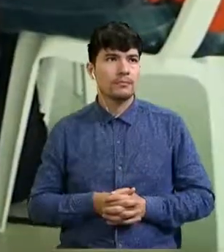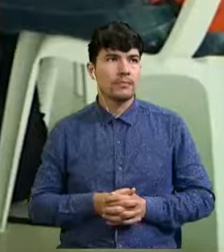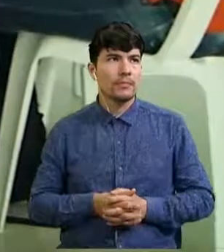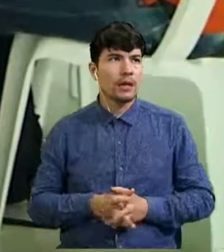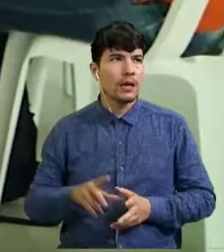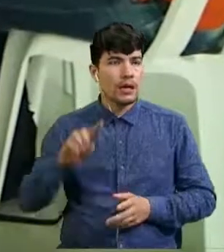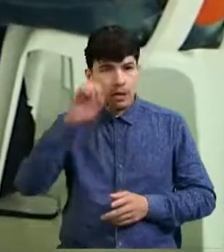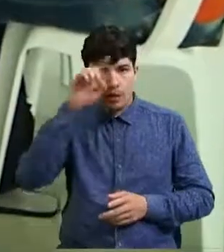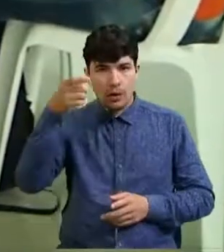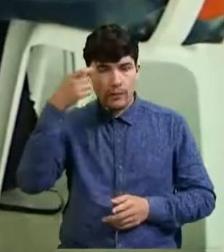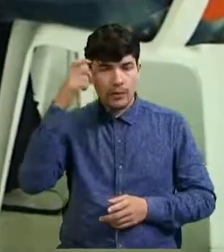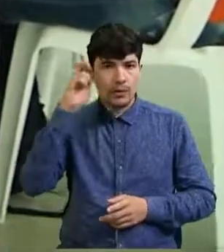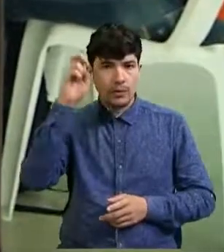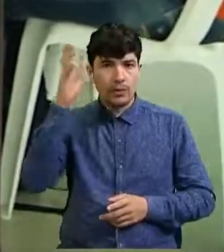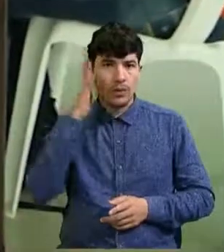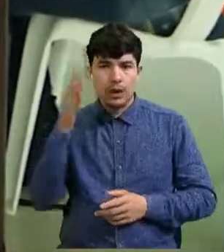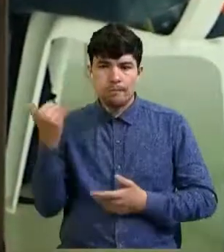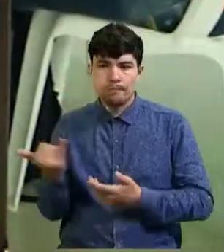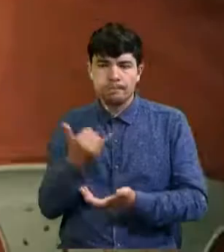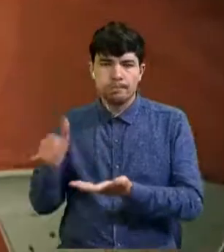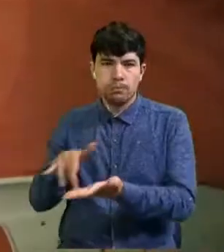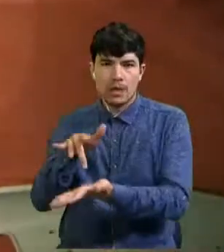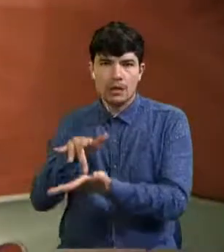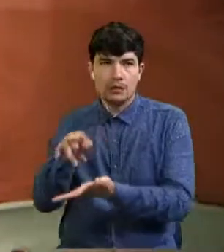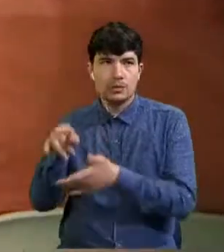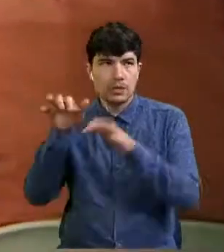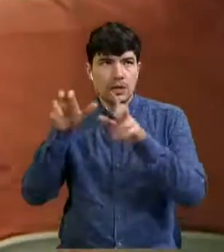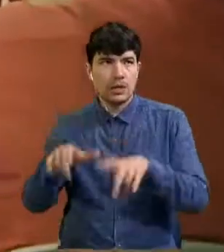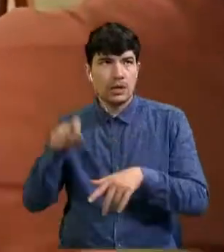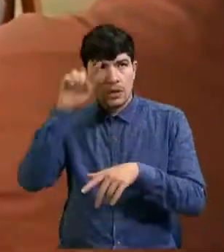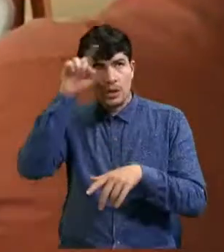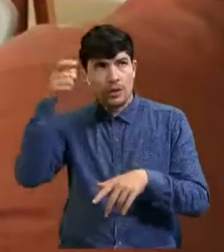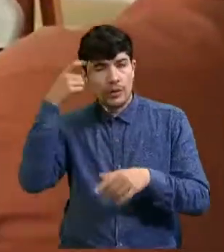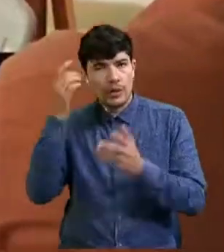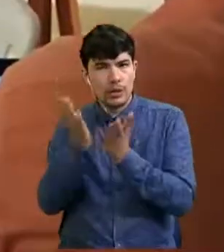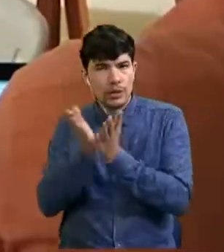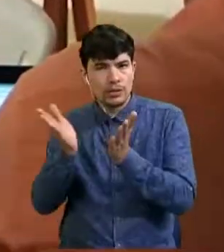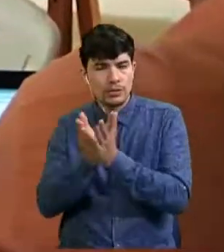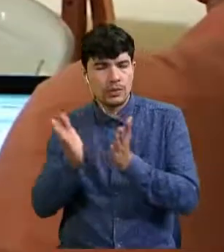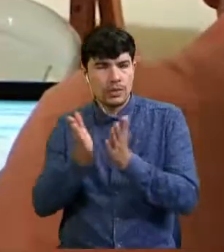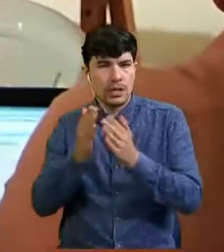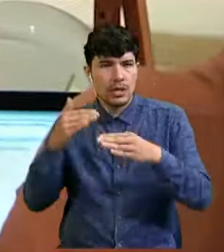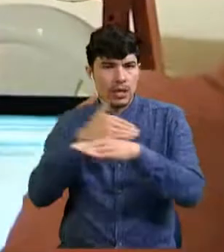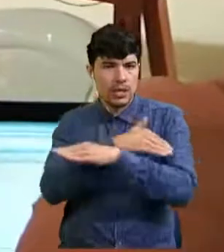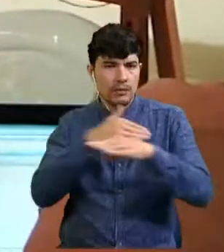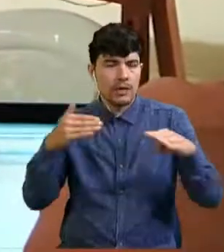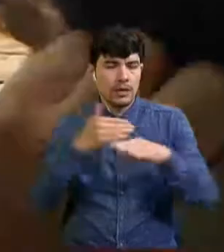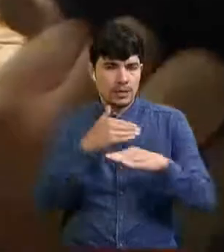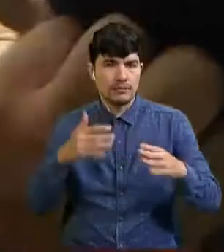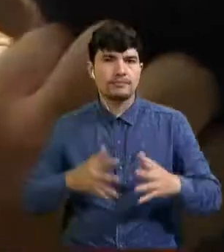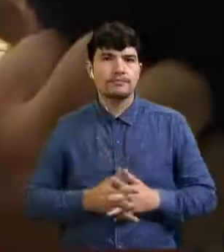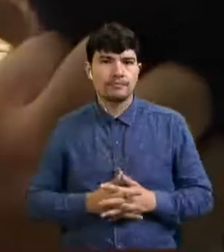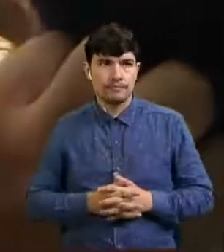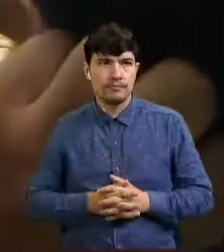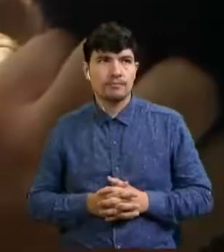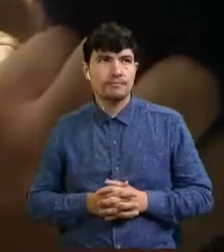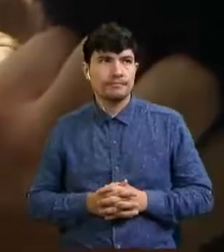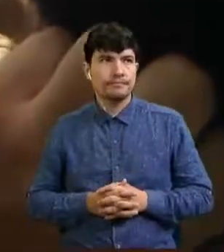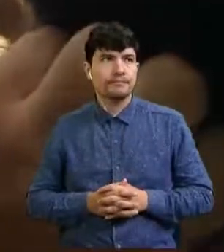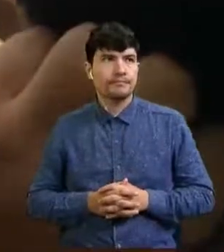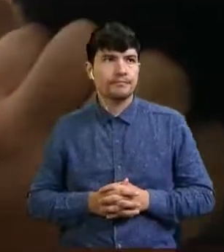gobernación de norte de santander se hizo presente con los secretarios de gobierno educación y díaz destacando el cumplimiento de la palabra acordada en la movilización campesina